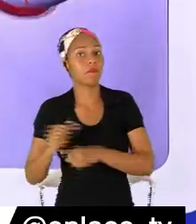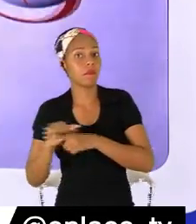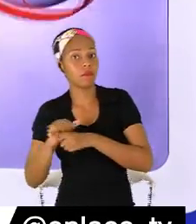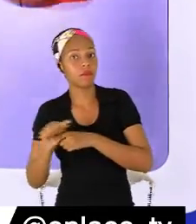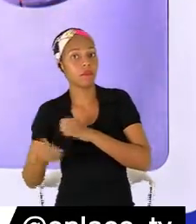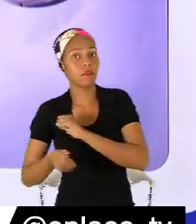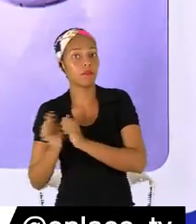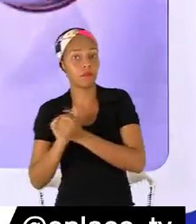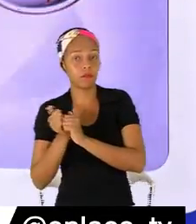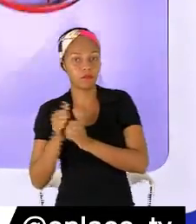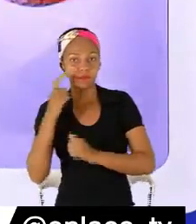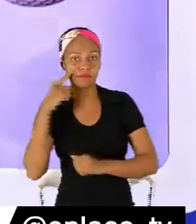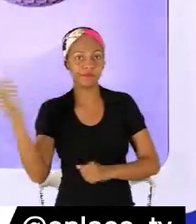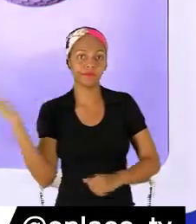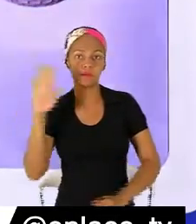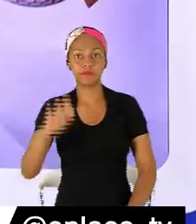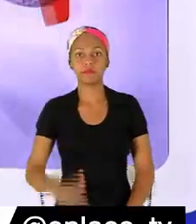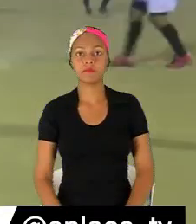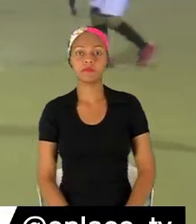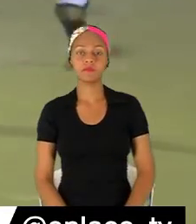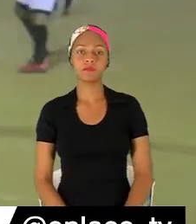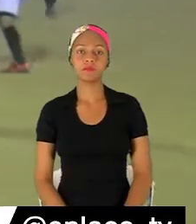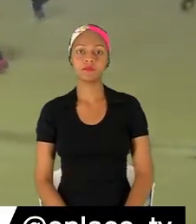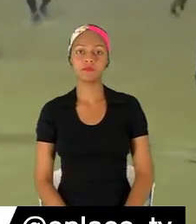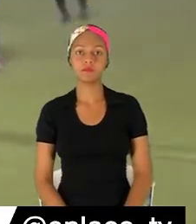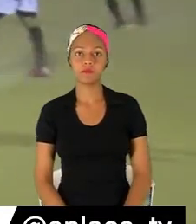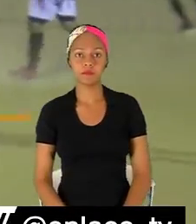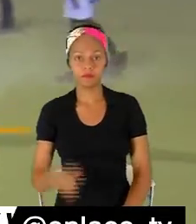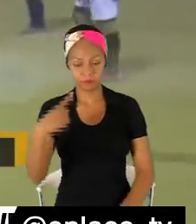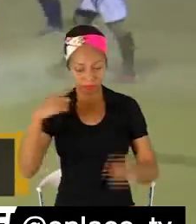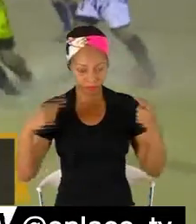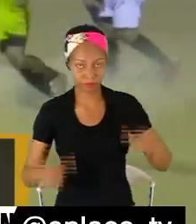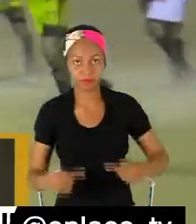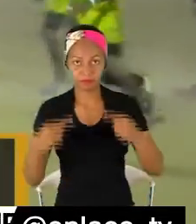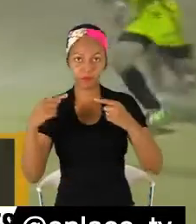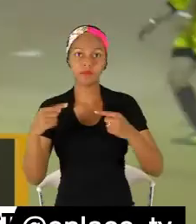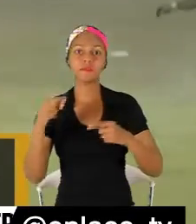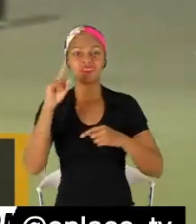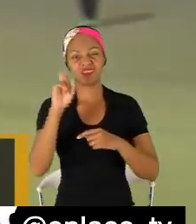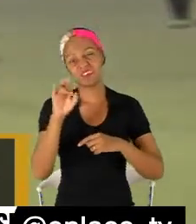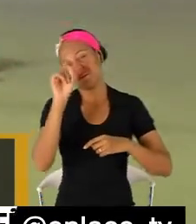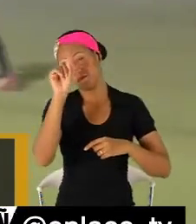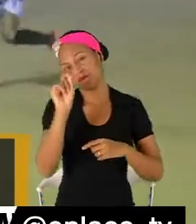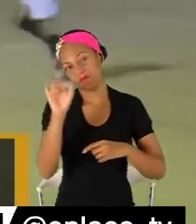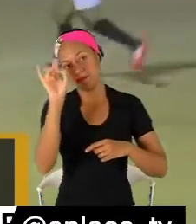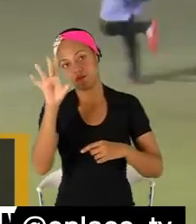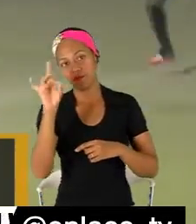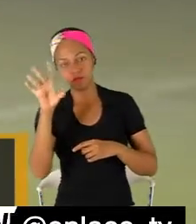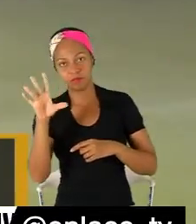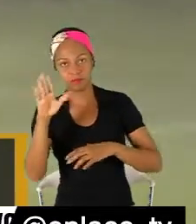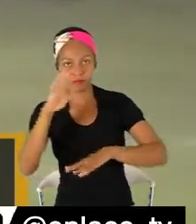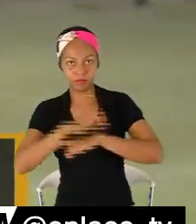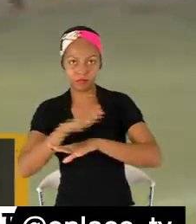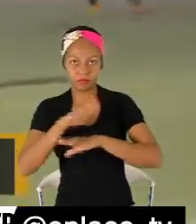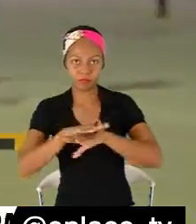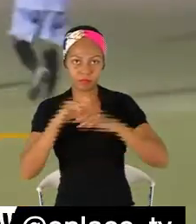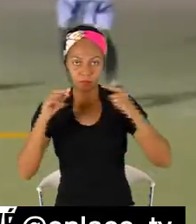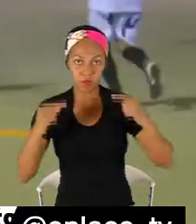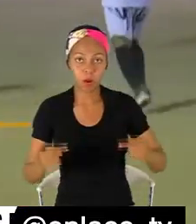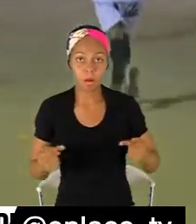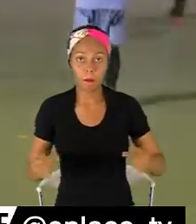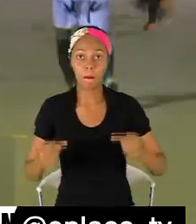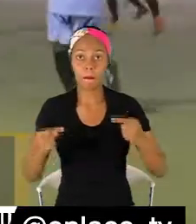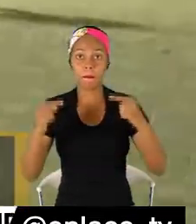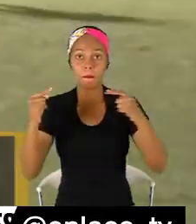3 de Barranca Bermeja. En el primer partido disputado a las 6 y 15 de la tarde, Julio Solano, Kevin Barrientos y Alex